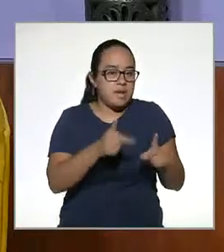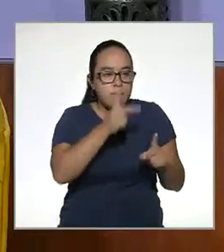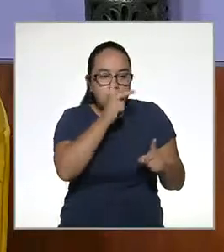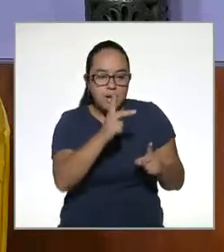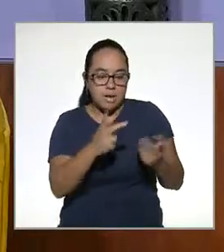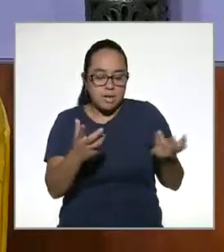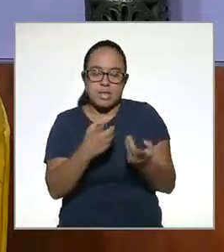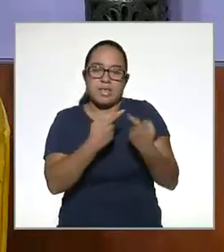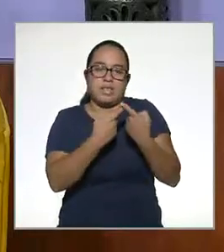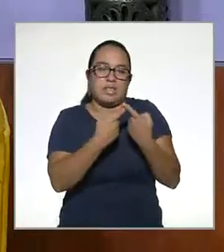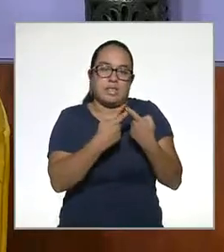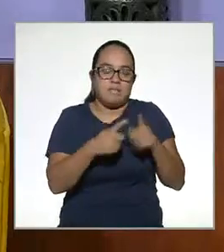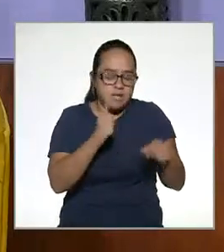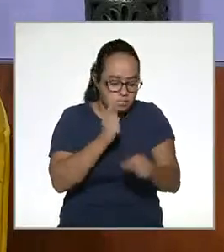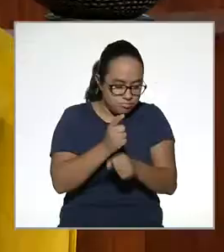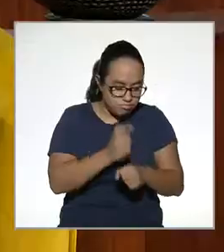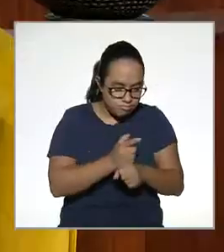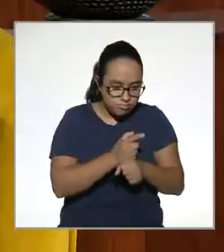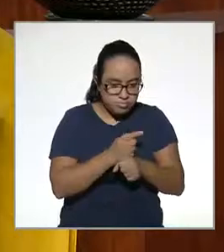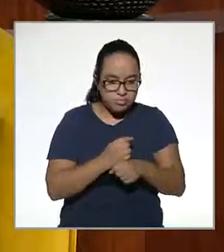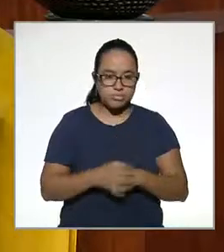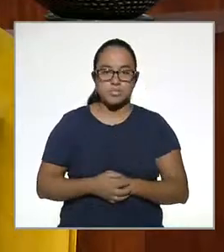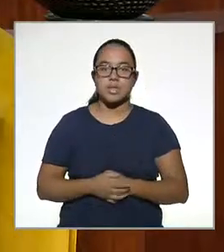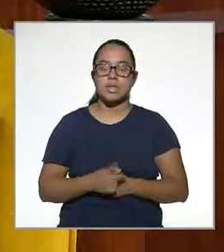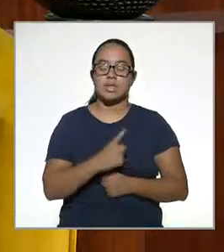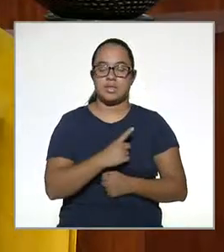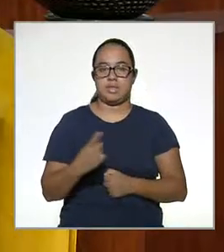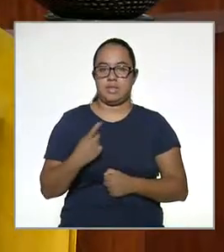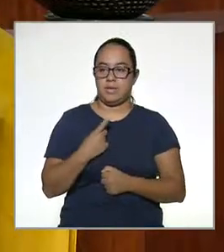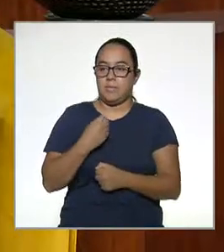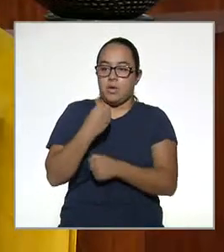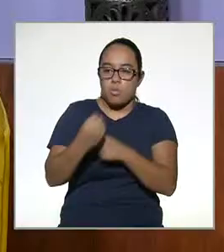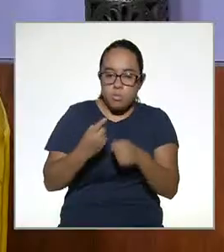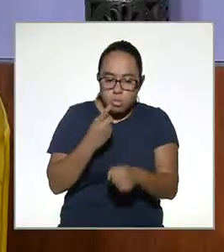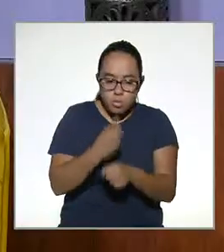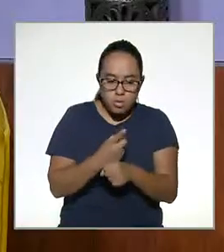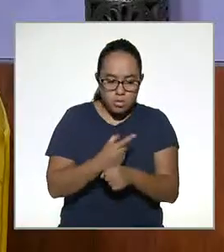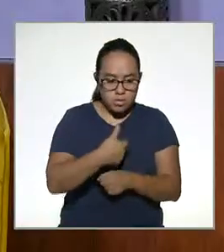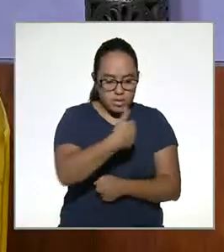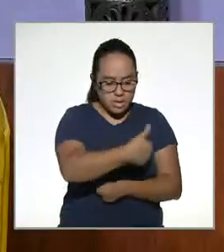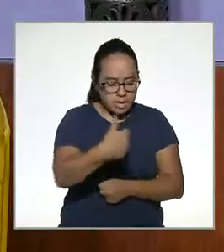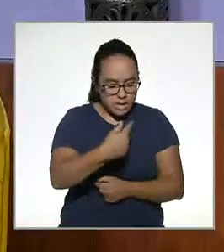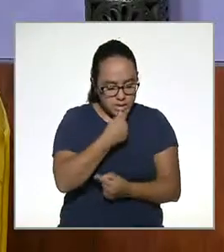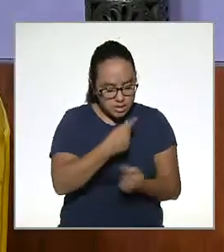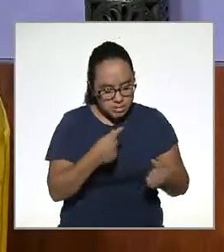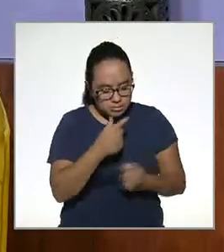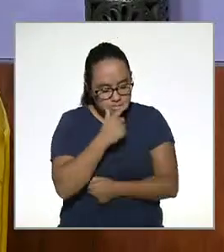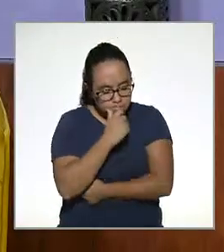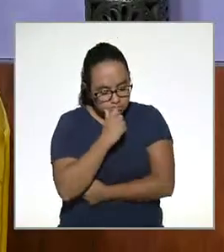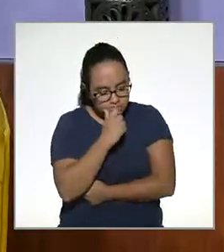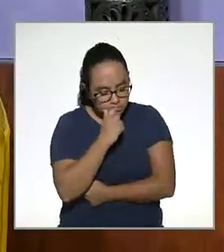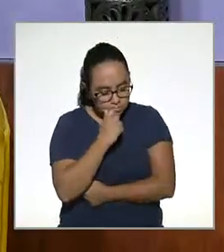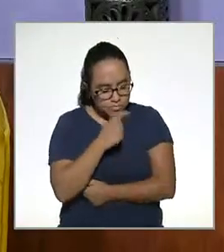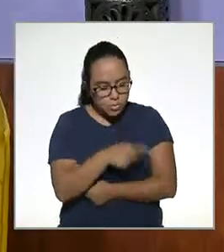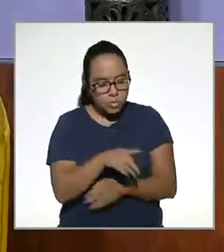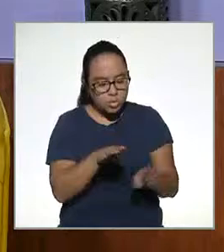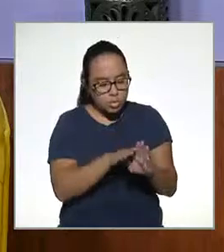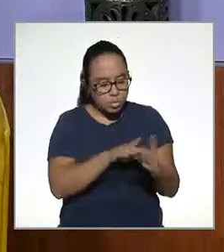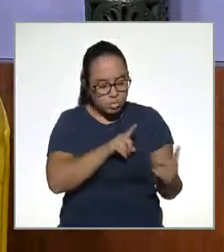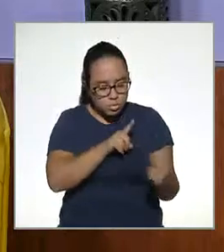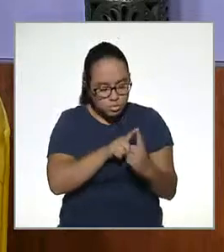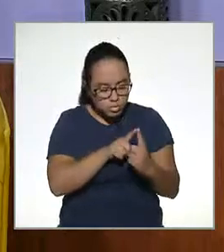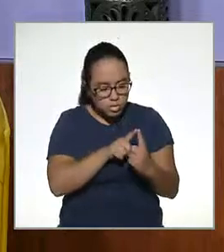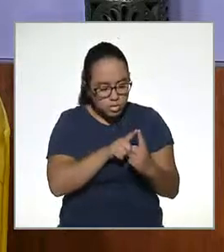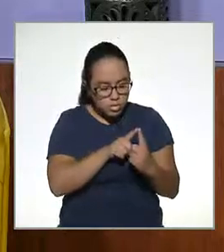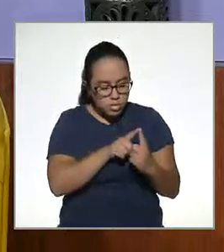poquito partir de esa oportunidad o esa posibilidad a cada niño de decir, bueno, y tú, ¿desde dónde me estás hablando? ¿Y